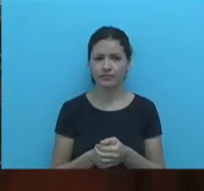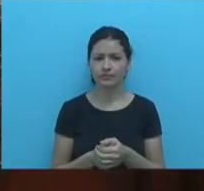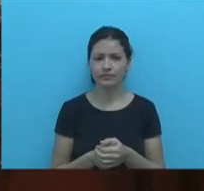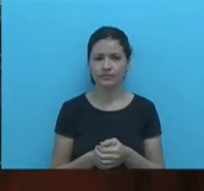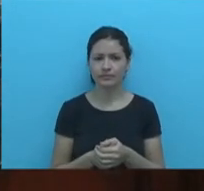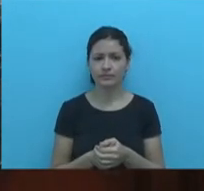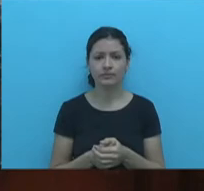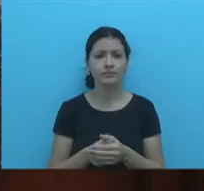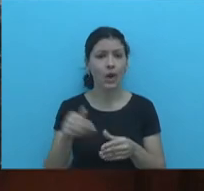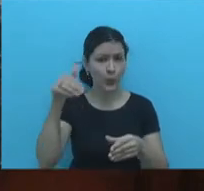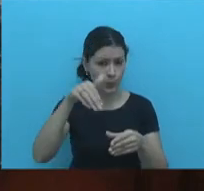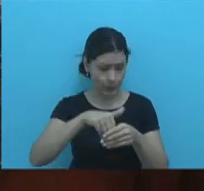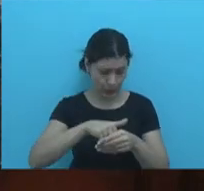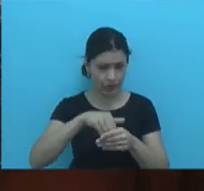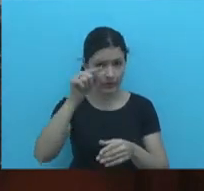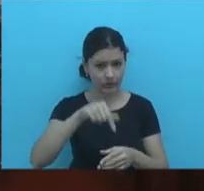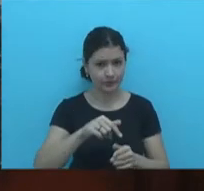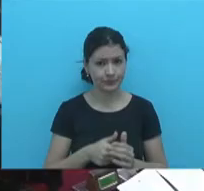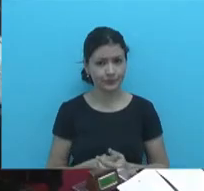Lo invito a votar.